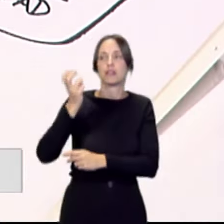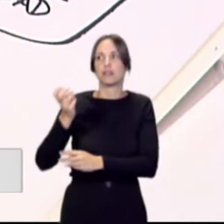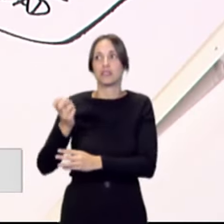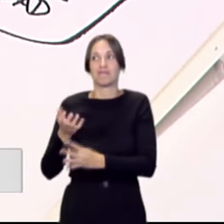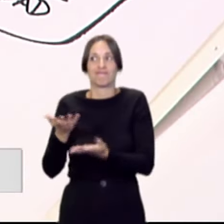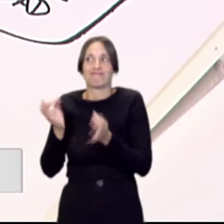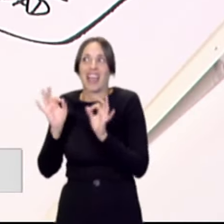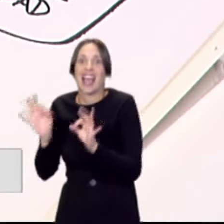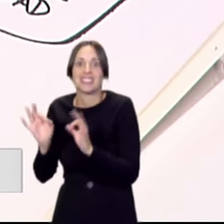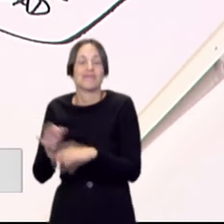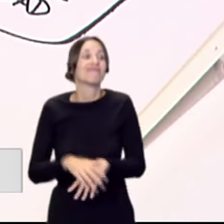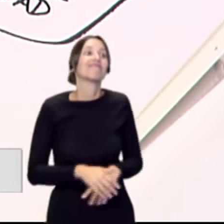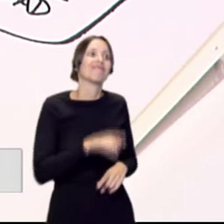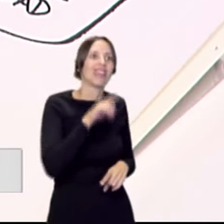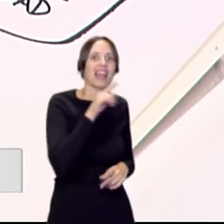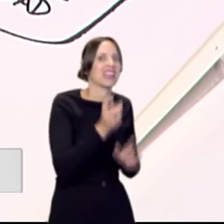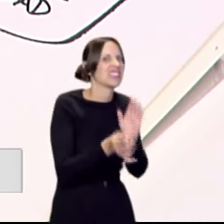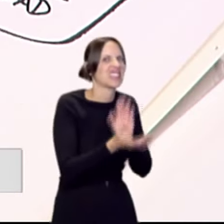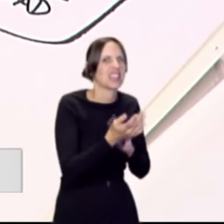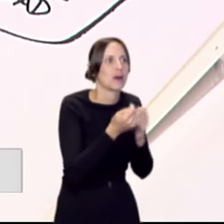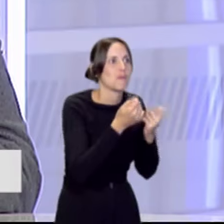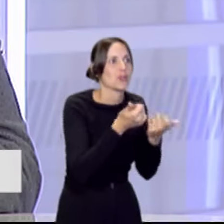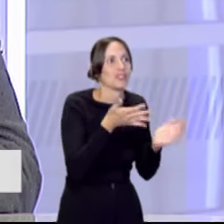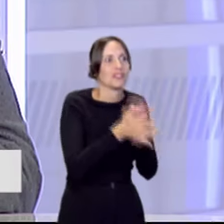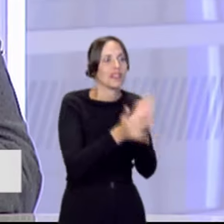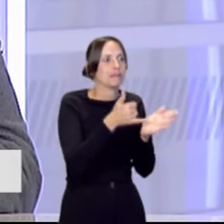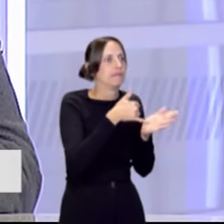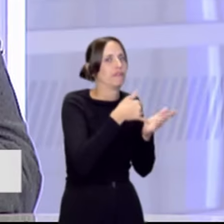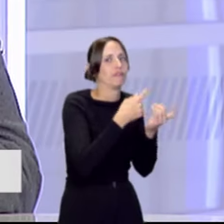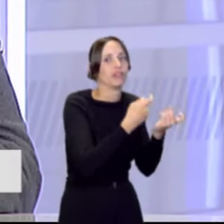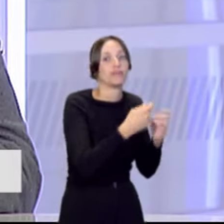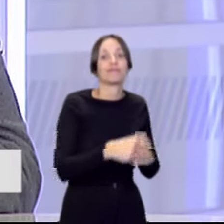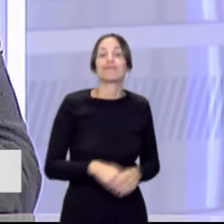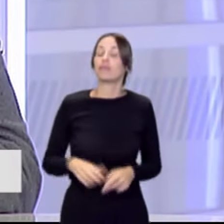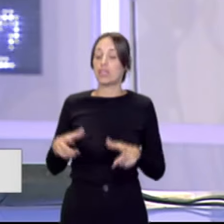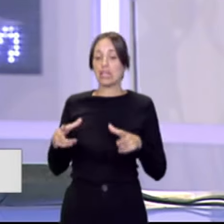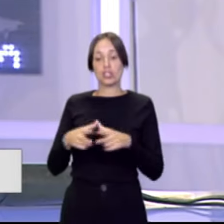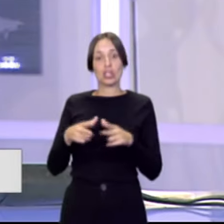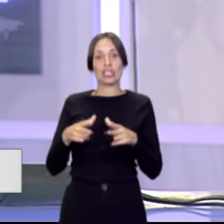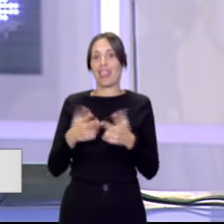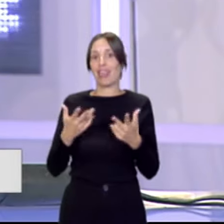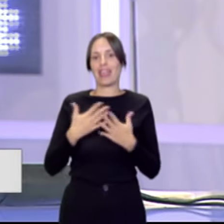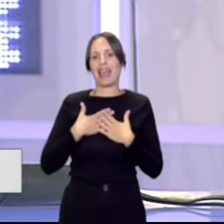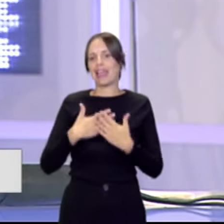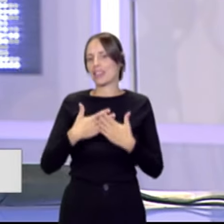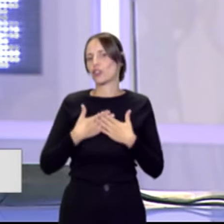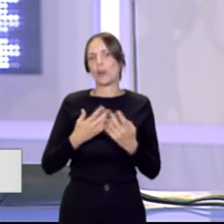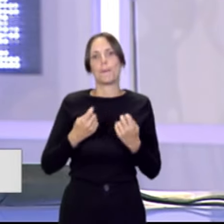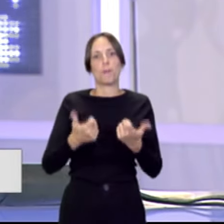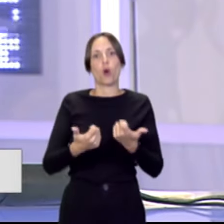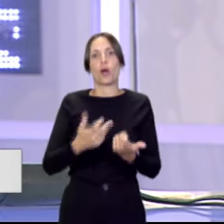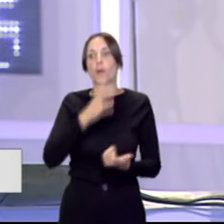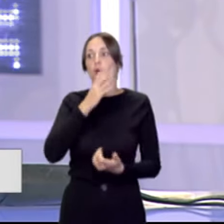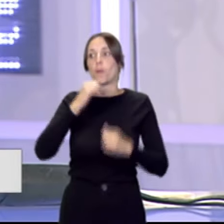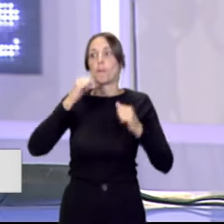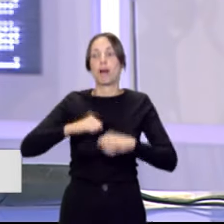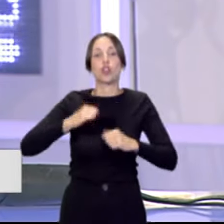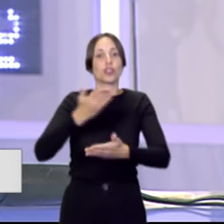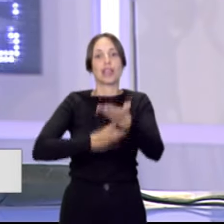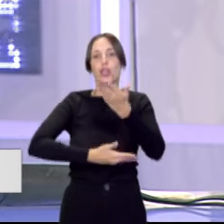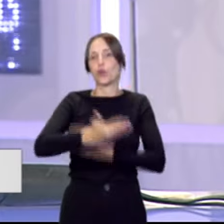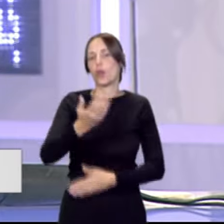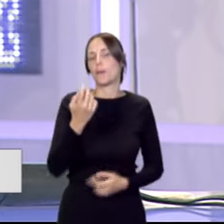carencia en torno a las 6. Una sociedad muy, muy poco generosa con los que han dado todo porque estemos donde estamos nosotros hoy día.